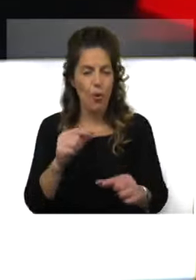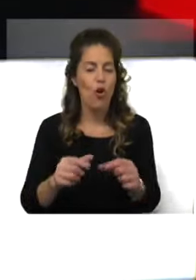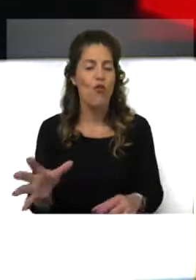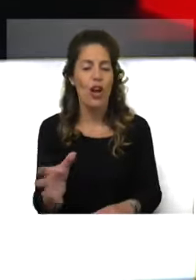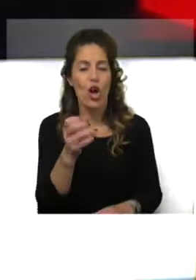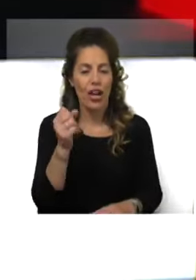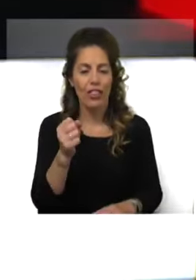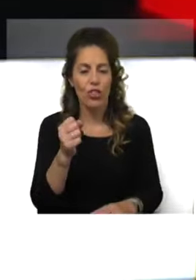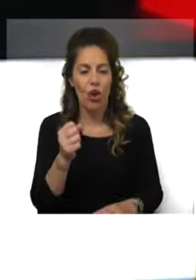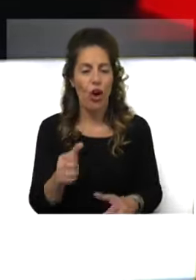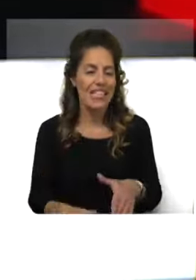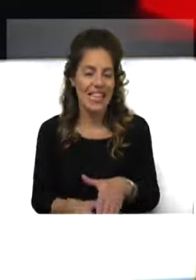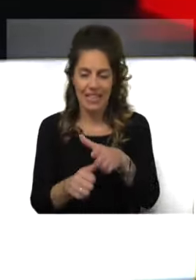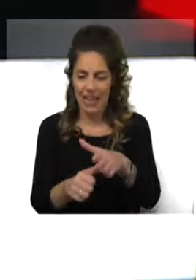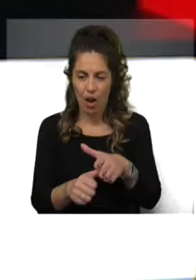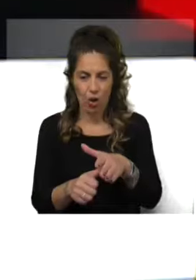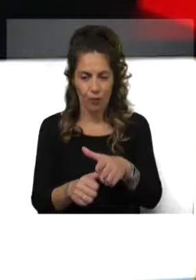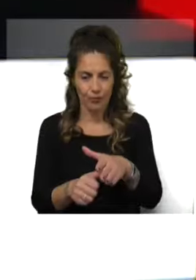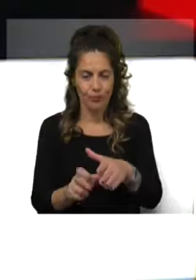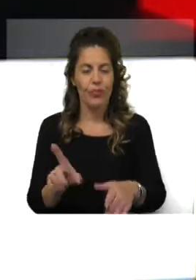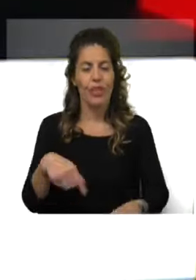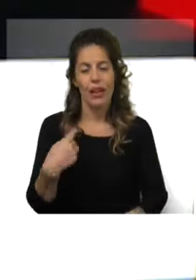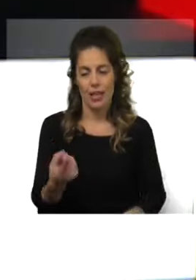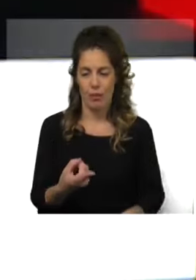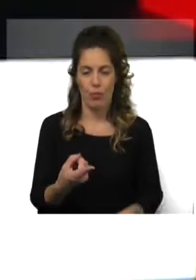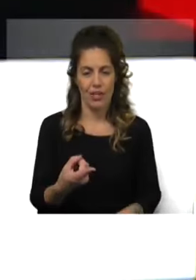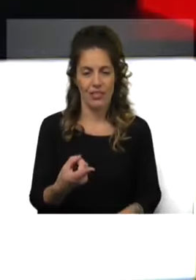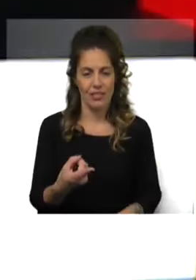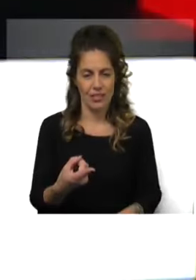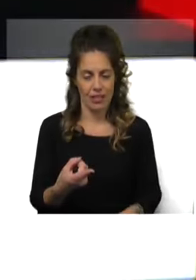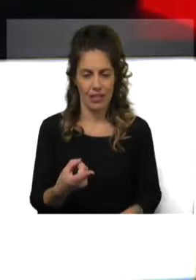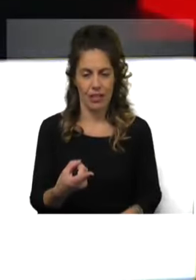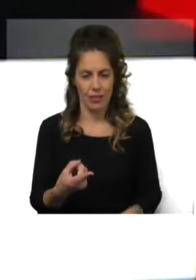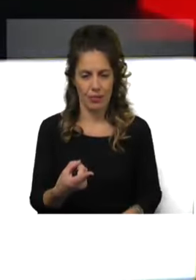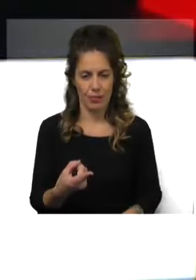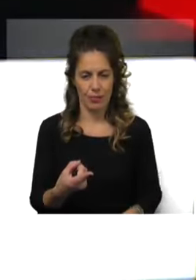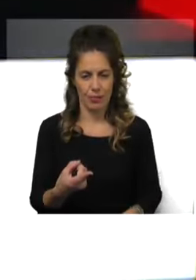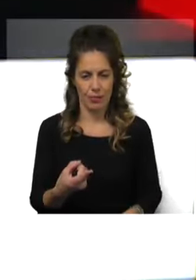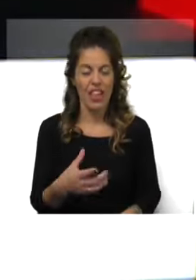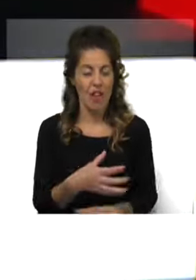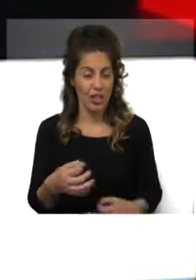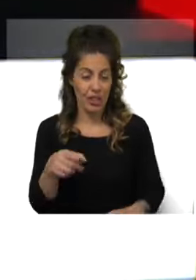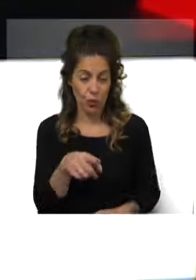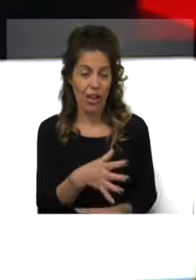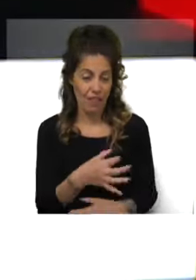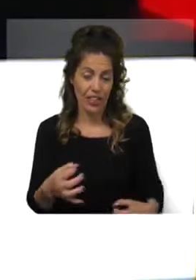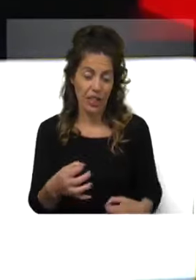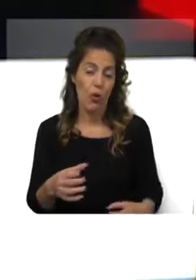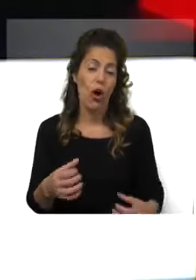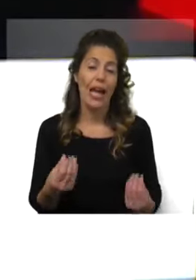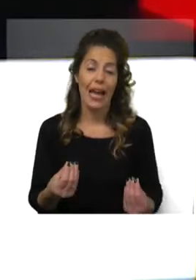ese ese liderazgo y después eh creo que fue muy eh efectivo en